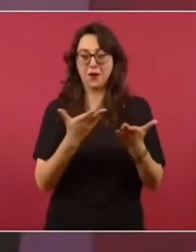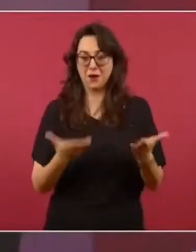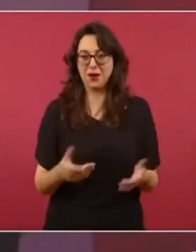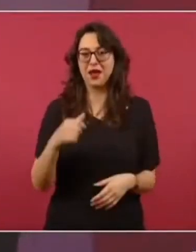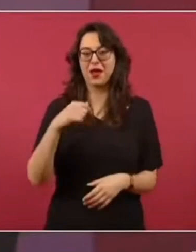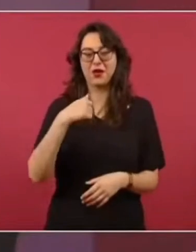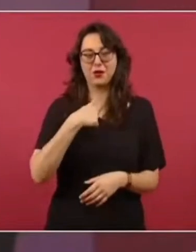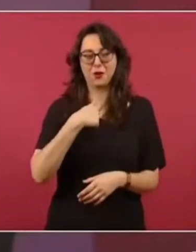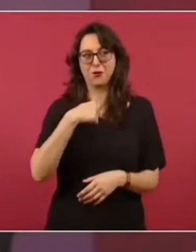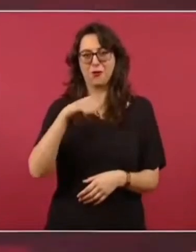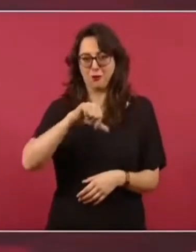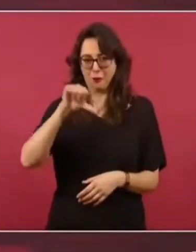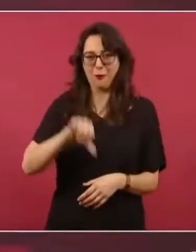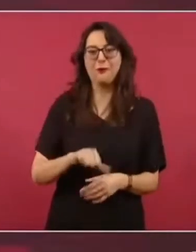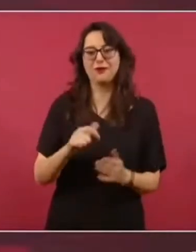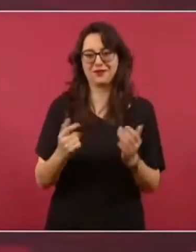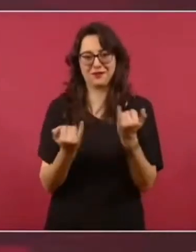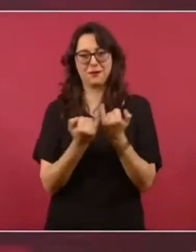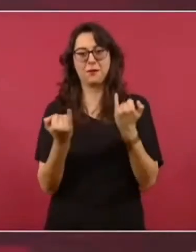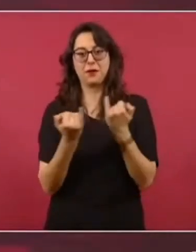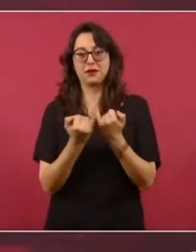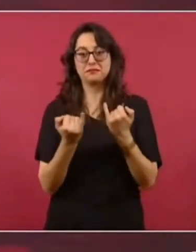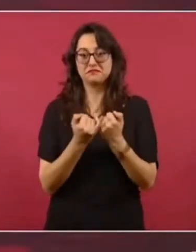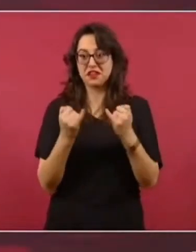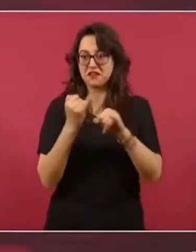afortunadamente vamos bien,